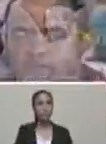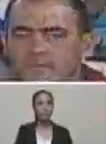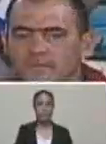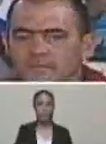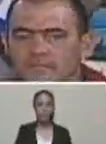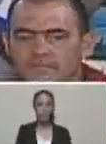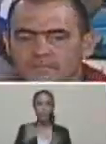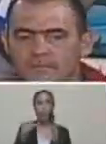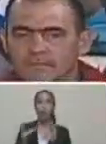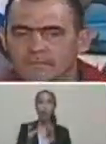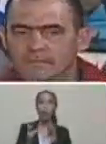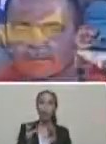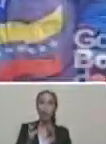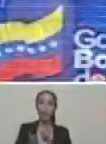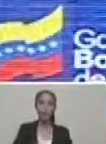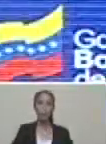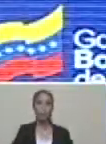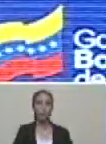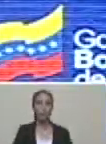un pase a Curiepe.